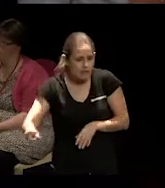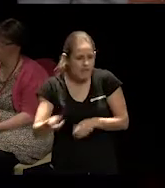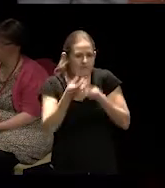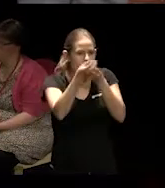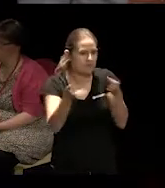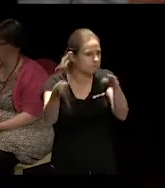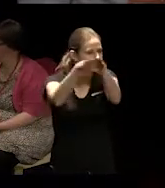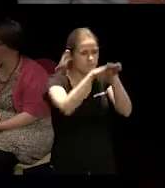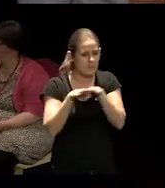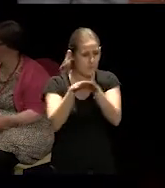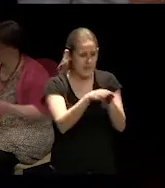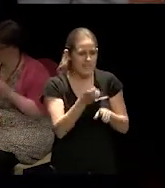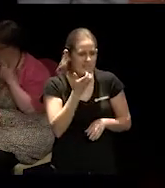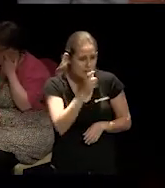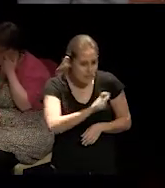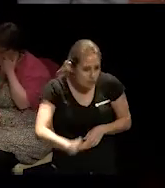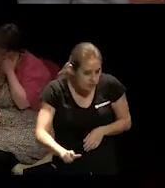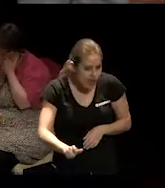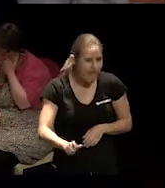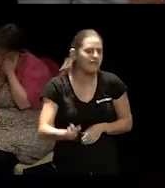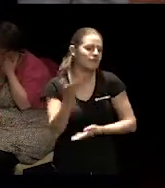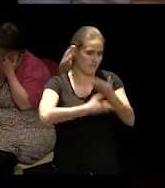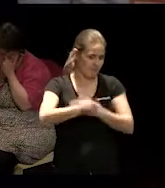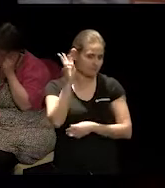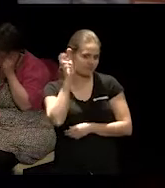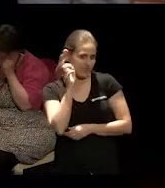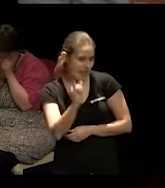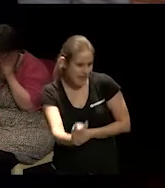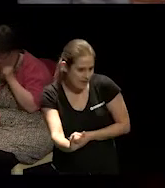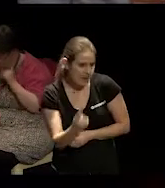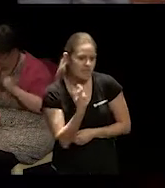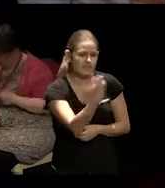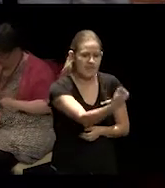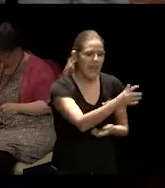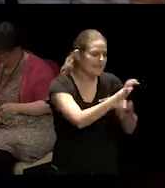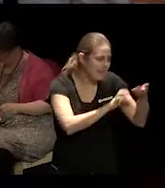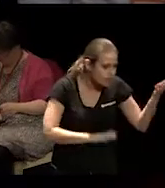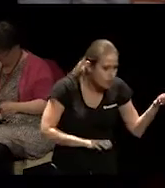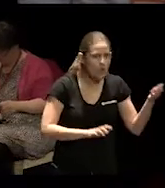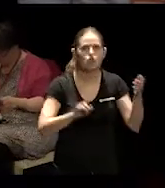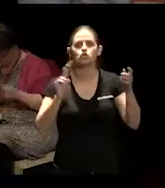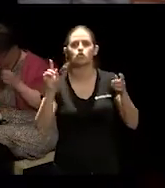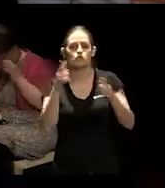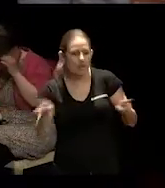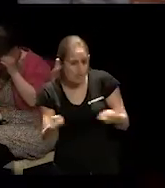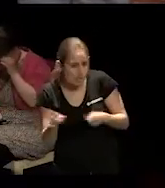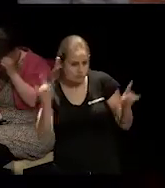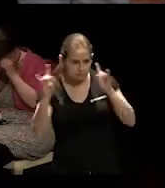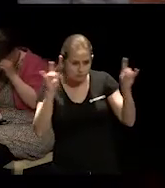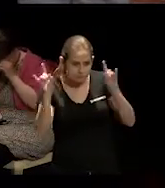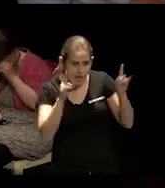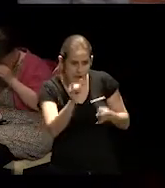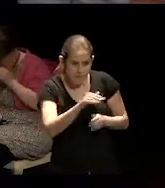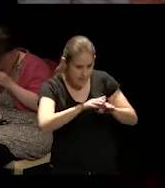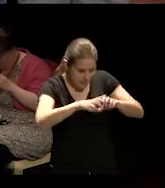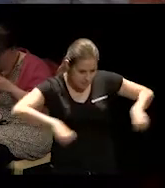dificultades auditivas, necesitamos transmitirle el texto y los sonidos que ocurren en la escena de alguna forma, y esa forma es el